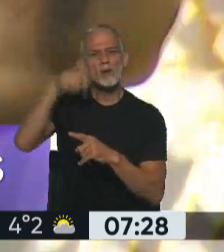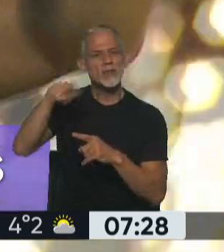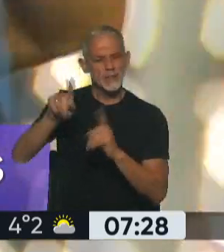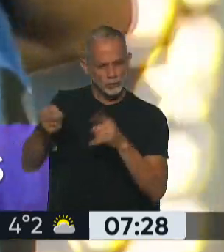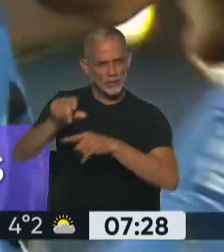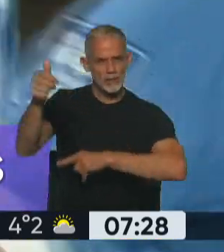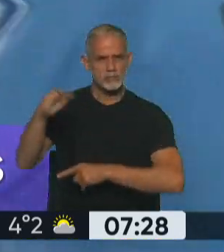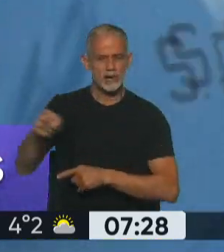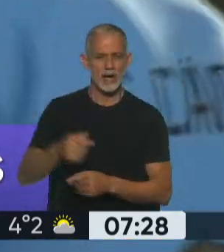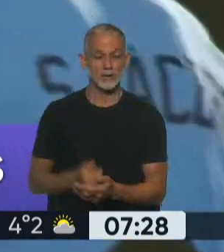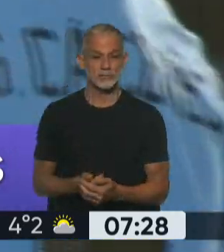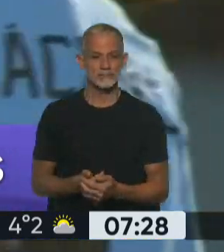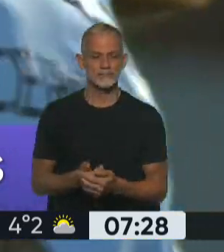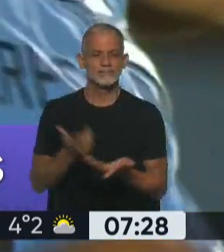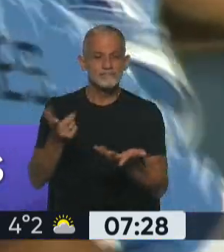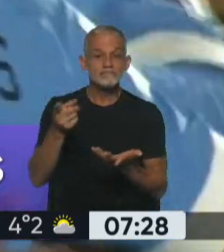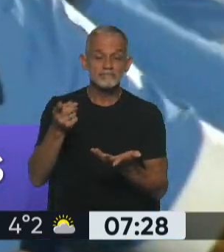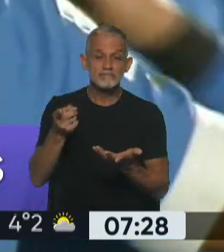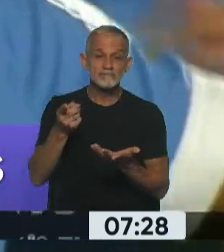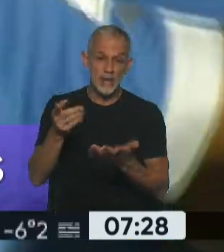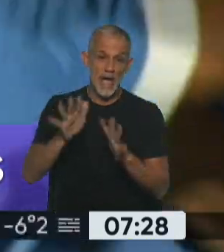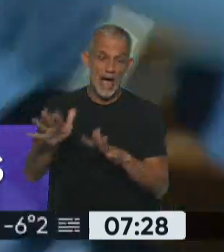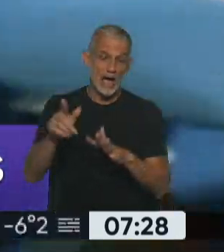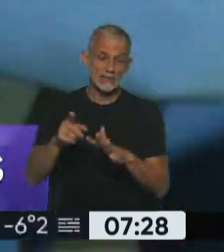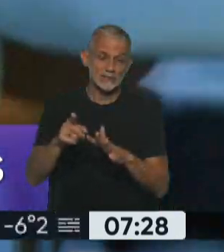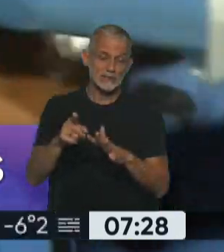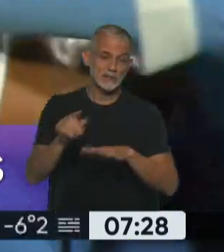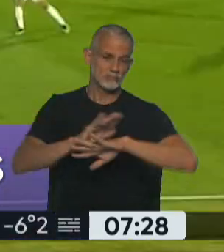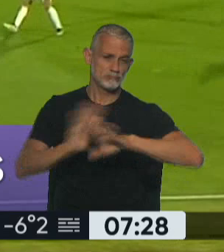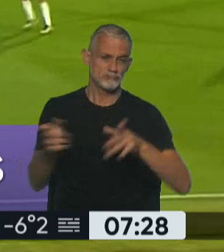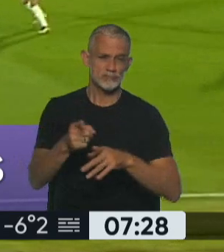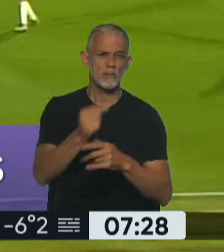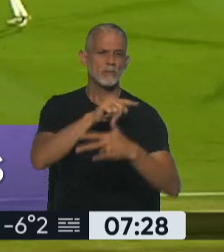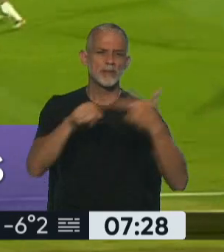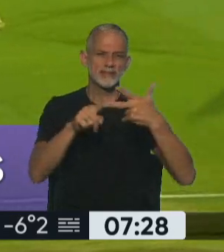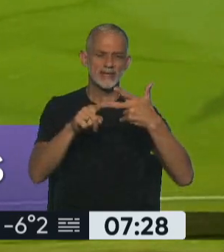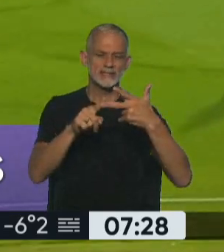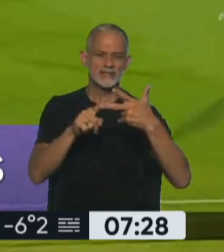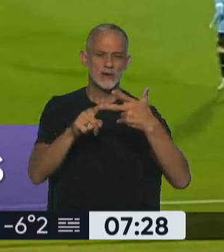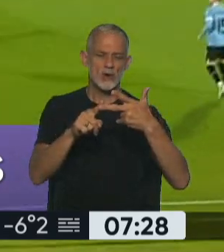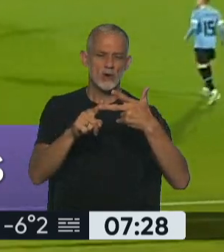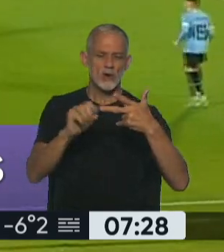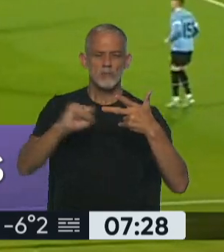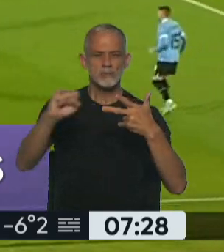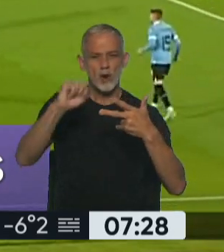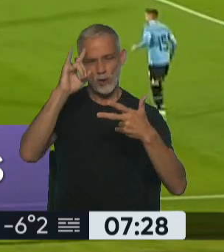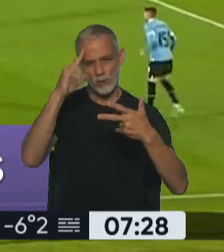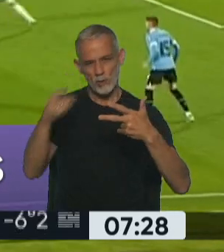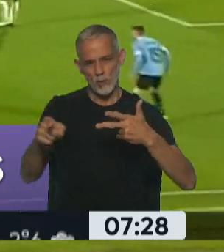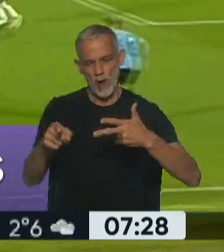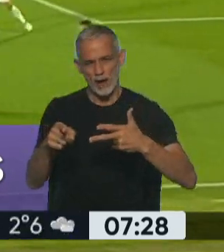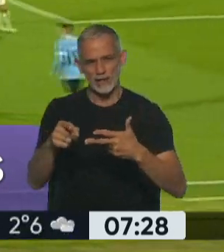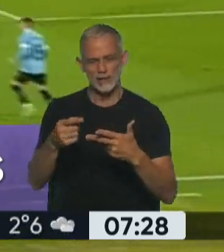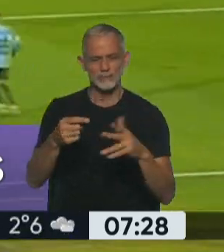¿no? Pero bueno, de alguna manera termina siendo la rúbrica para que en el tercero marque Uruguay en este